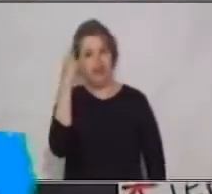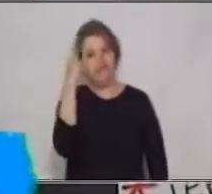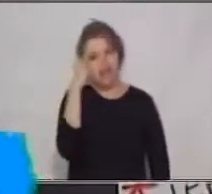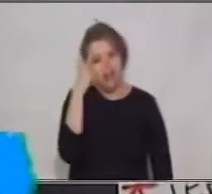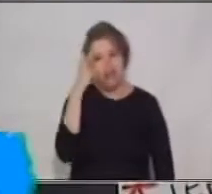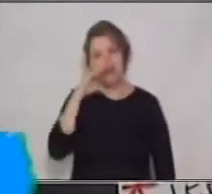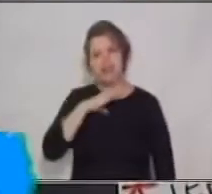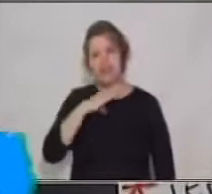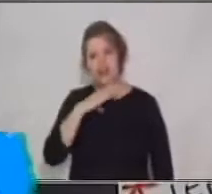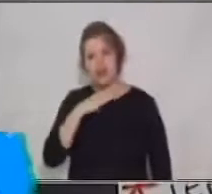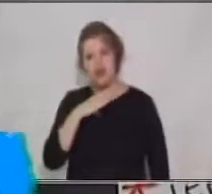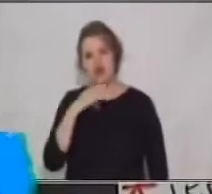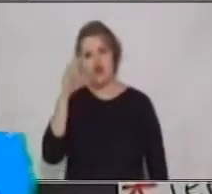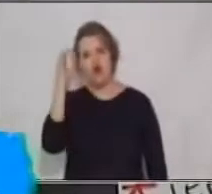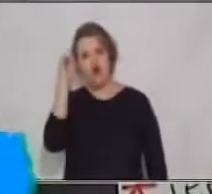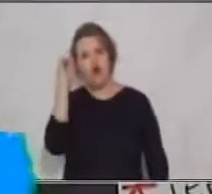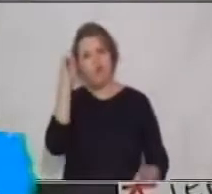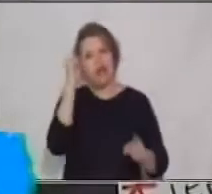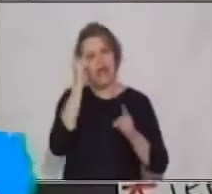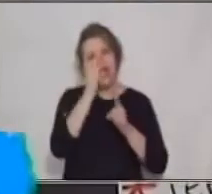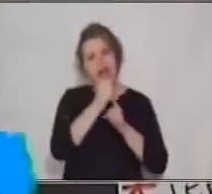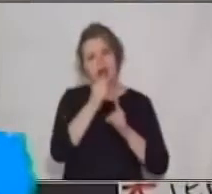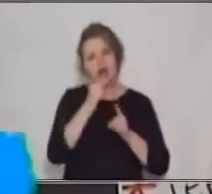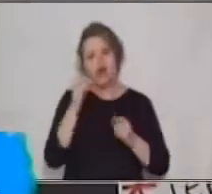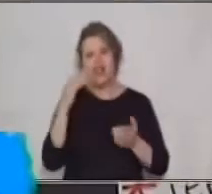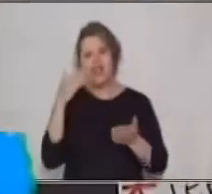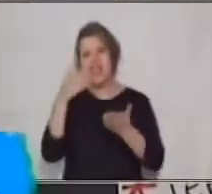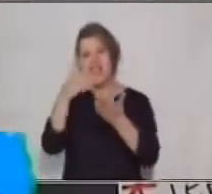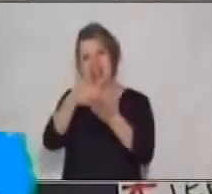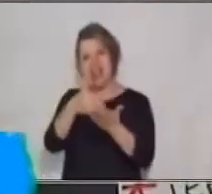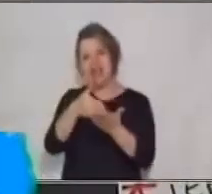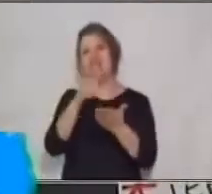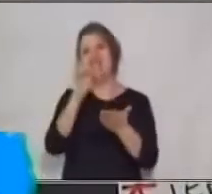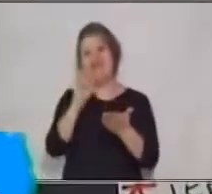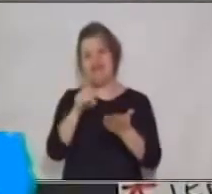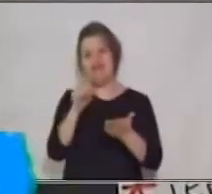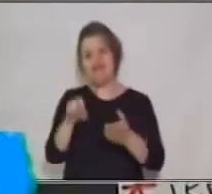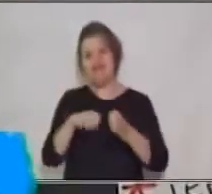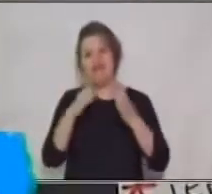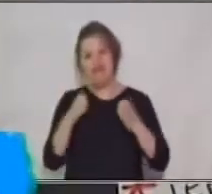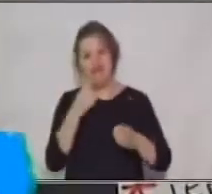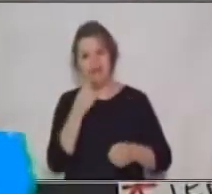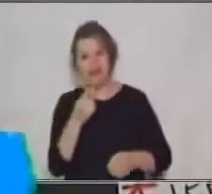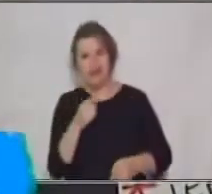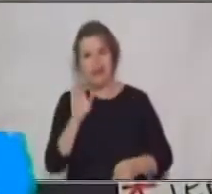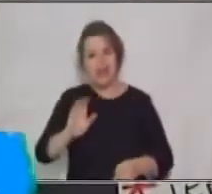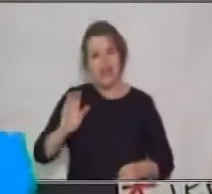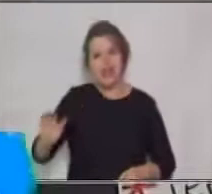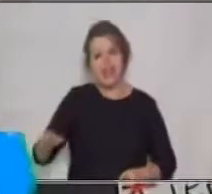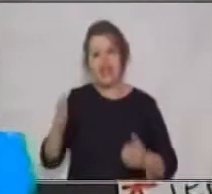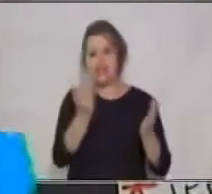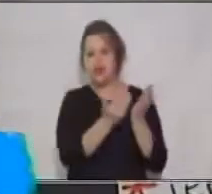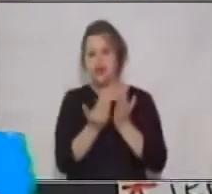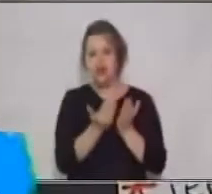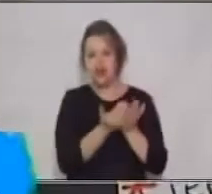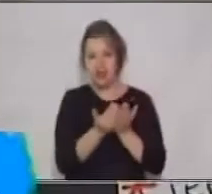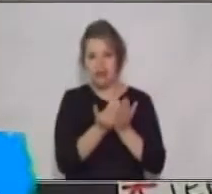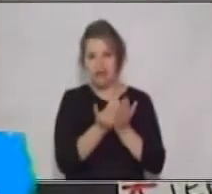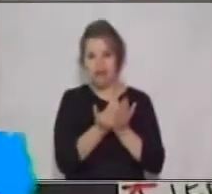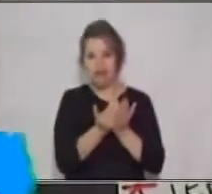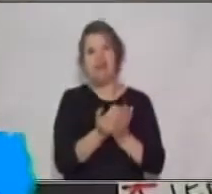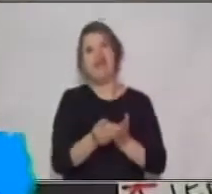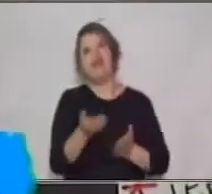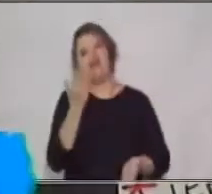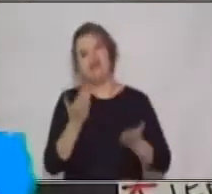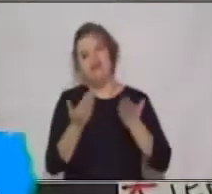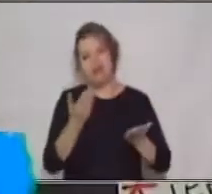objeto directo. Porque si nosotros diríamos, esta niña estudia, la definición o la oración estaría un tanto